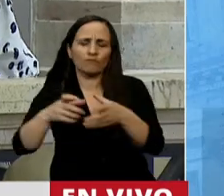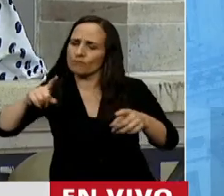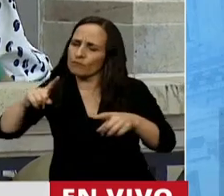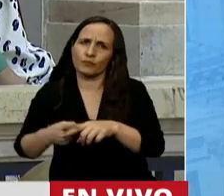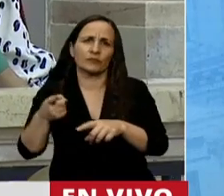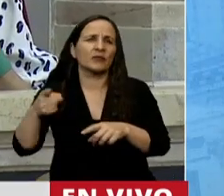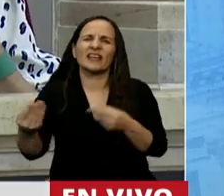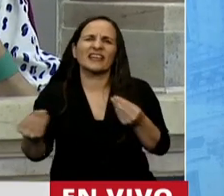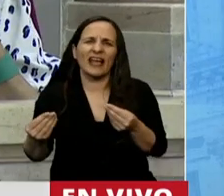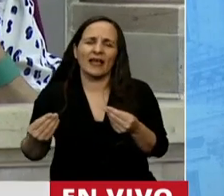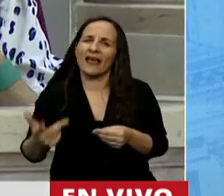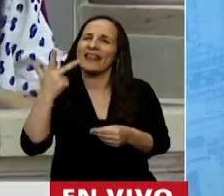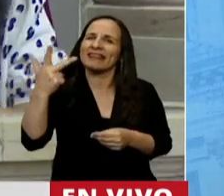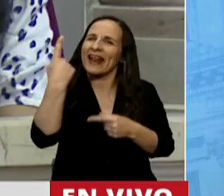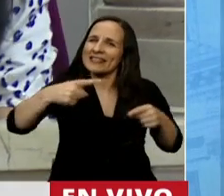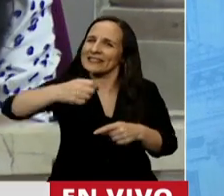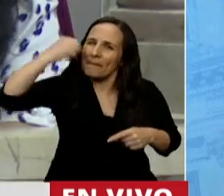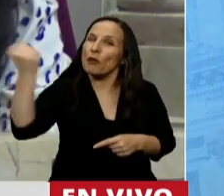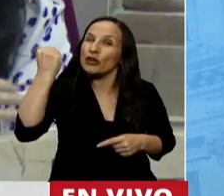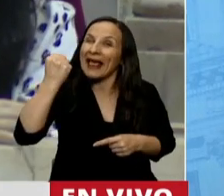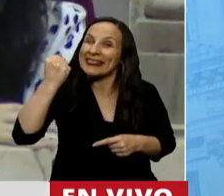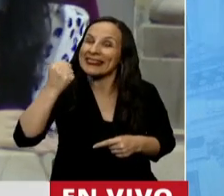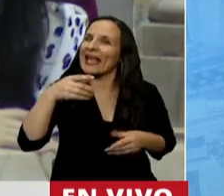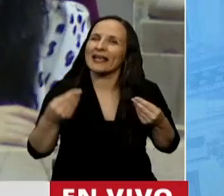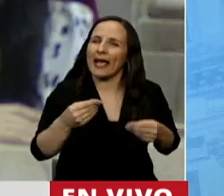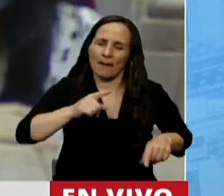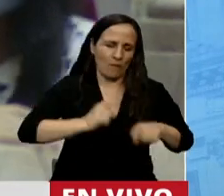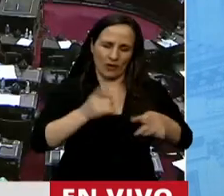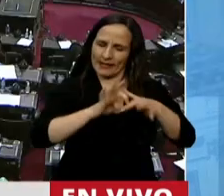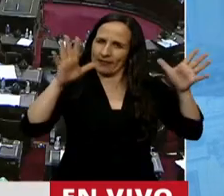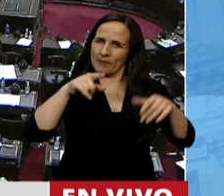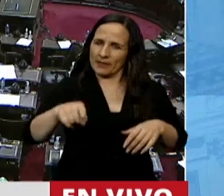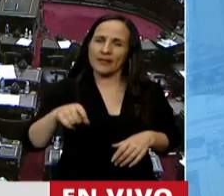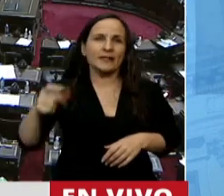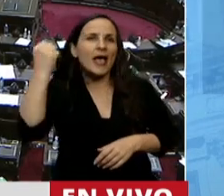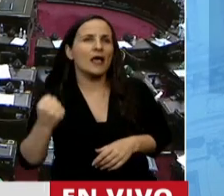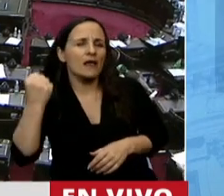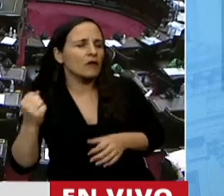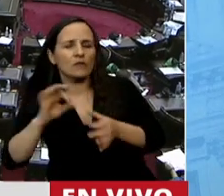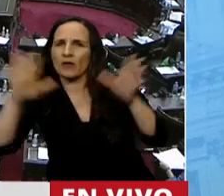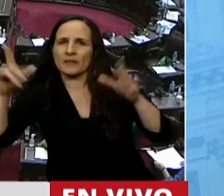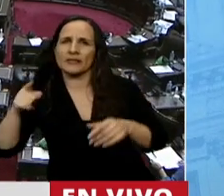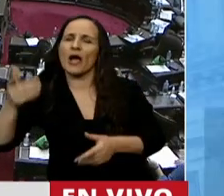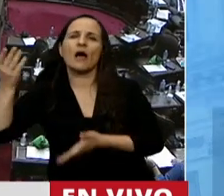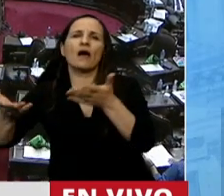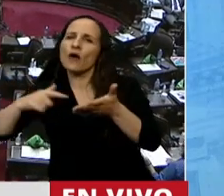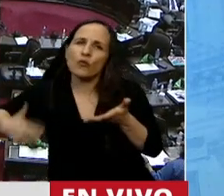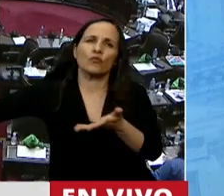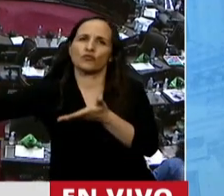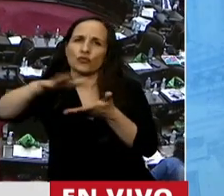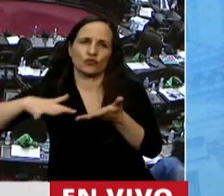guía y brújula tres banderas: la soberanía política, la independencia económica y la justicia